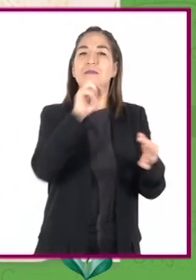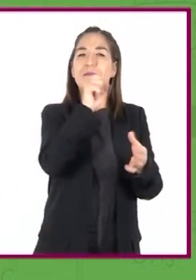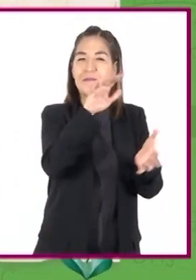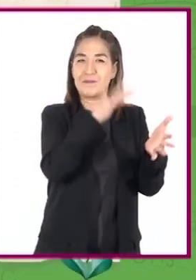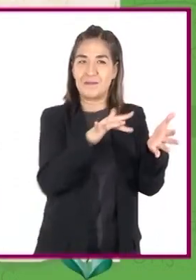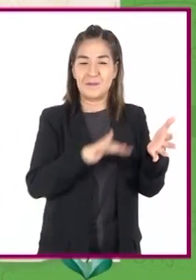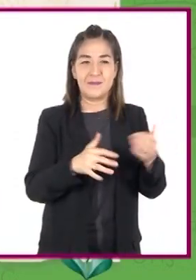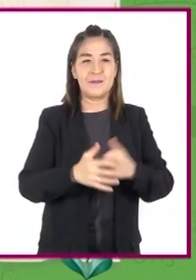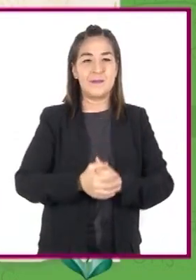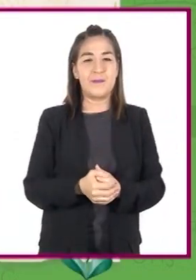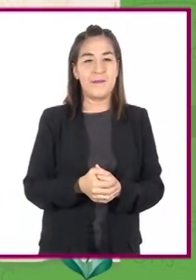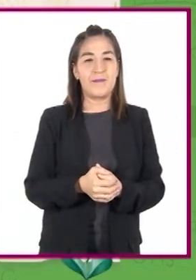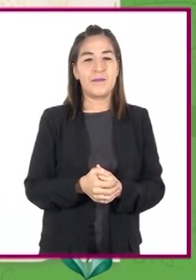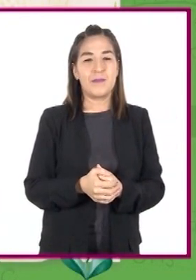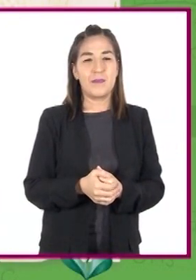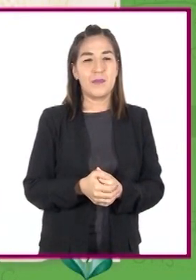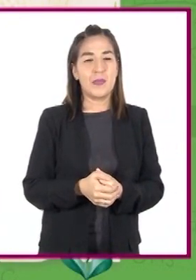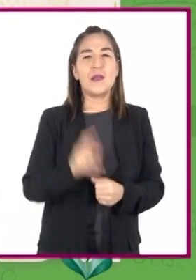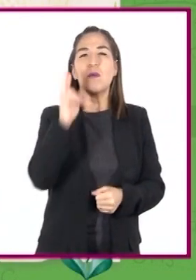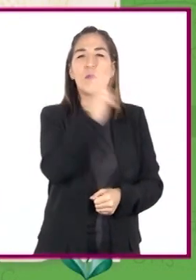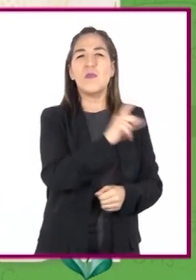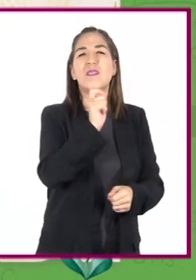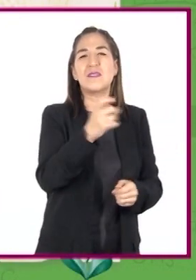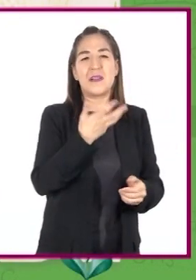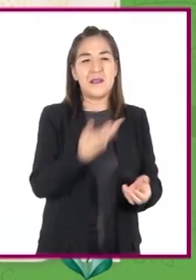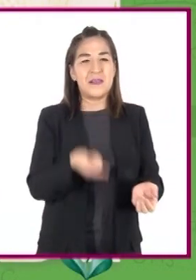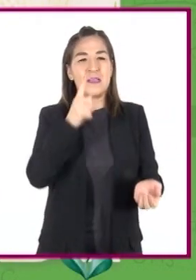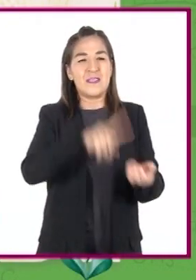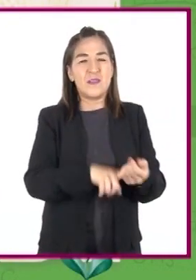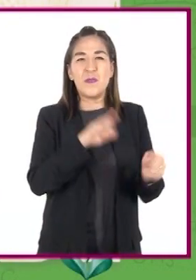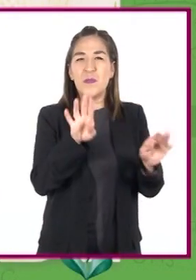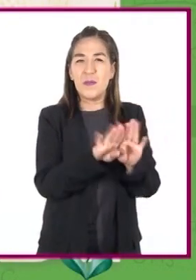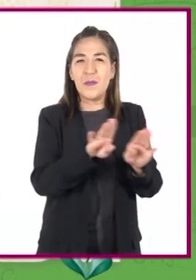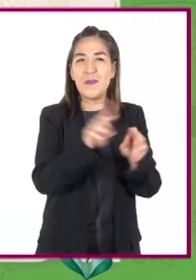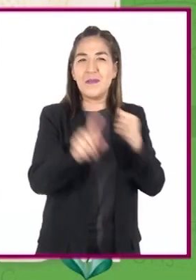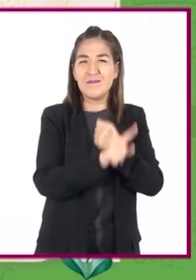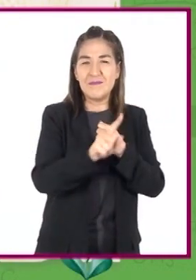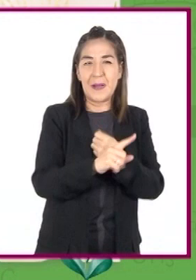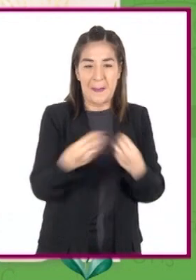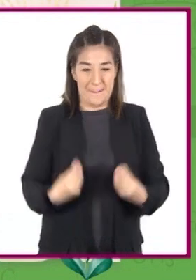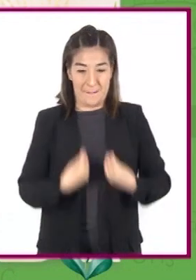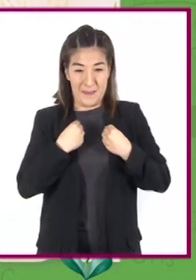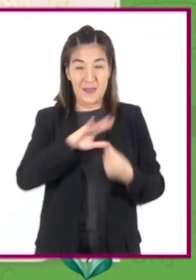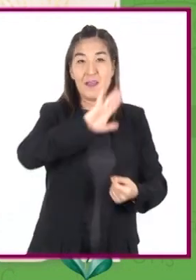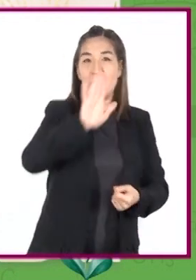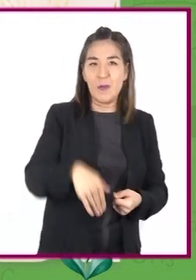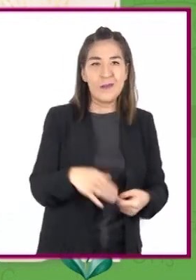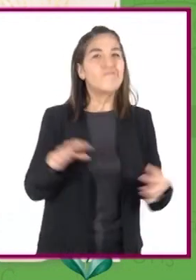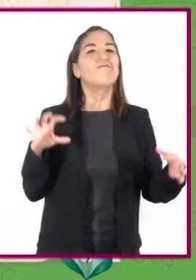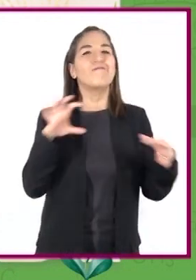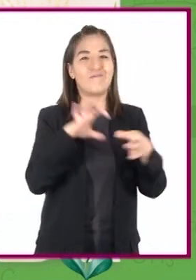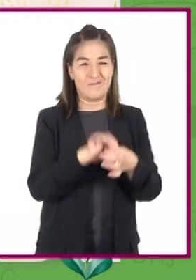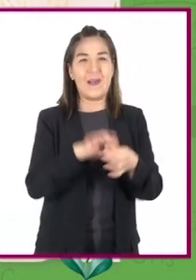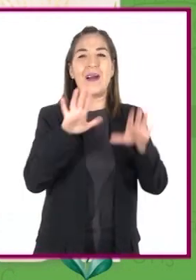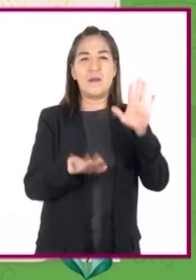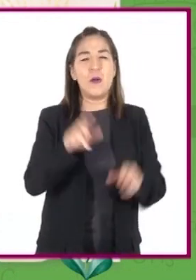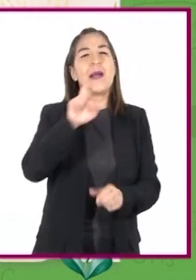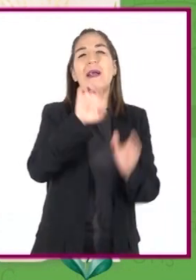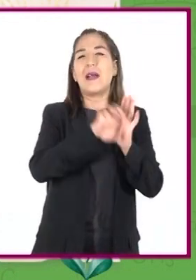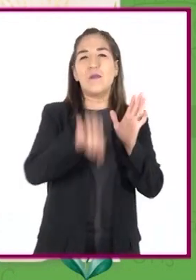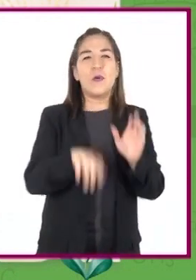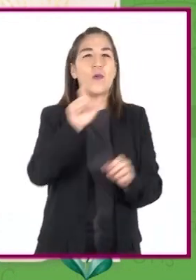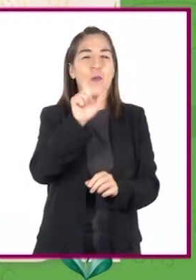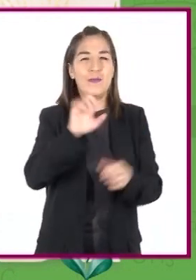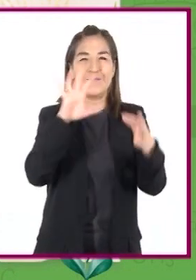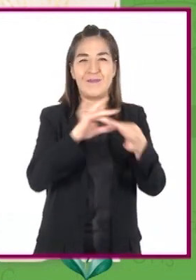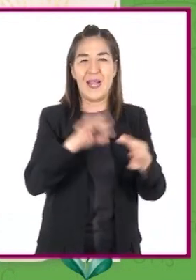leámosla. Aunque las concebimos como opuestas, a veces la vida y la muerte se entrelazan. Al hablar de cáncer, por ejemplo,